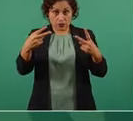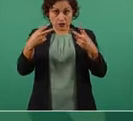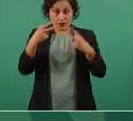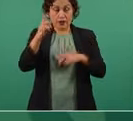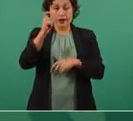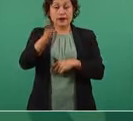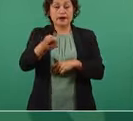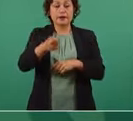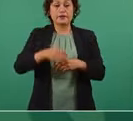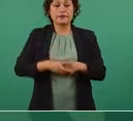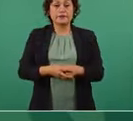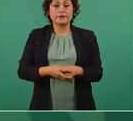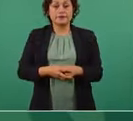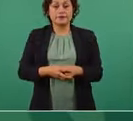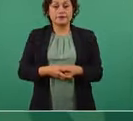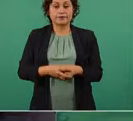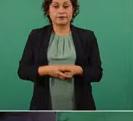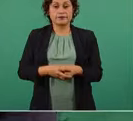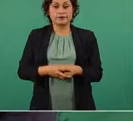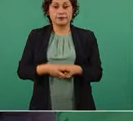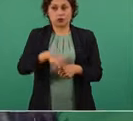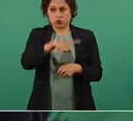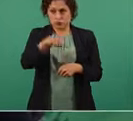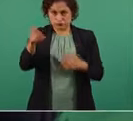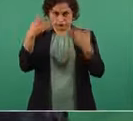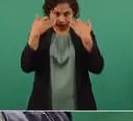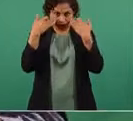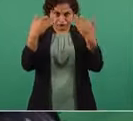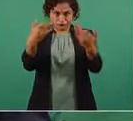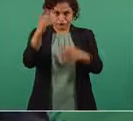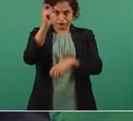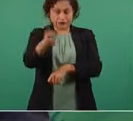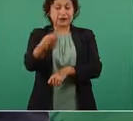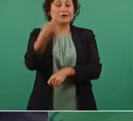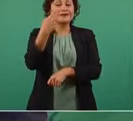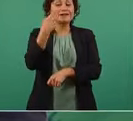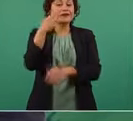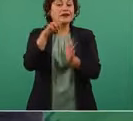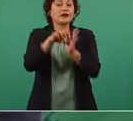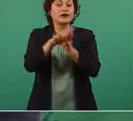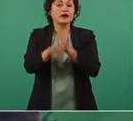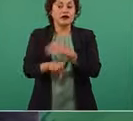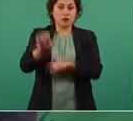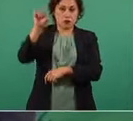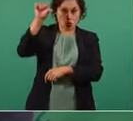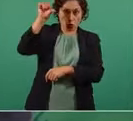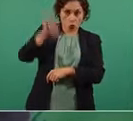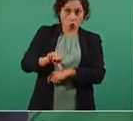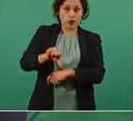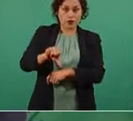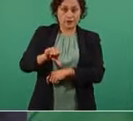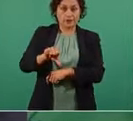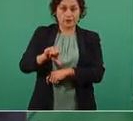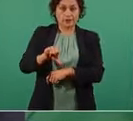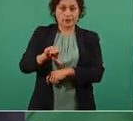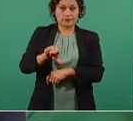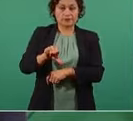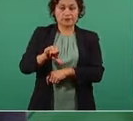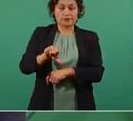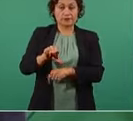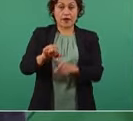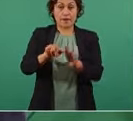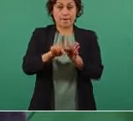lo constaten. Fíjense, hoy, las primeras